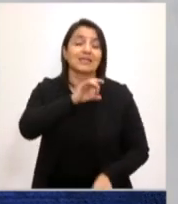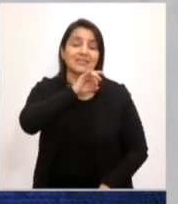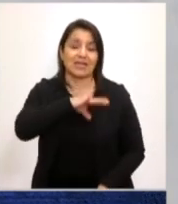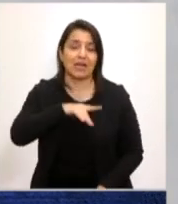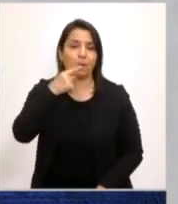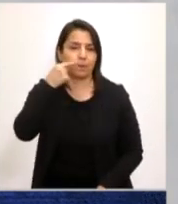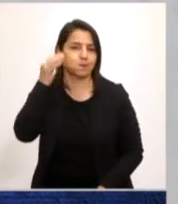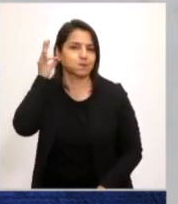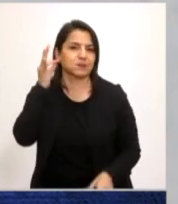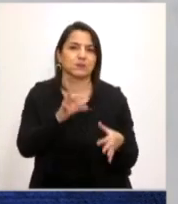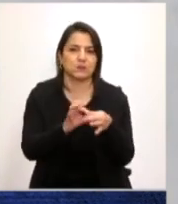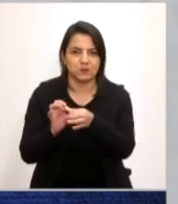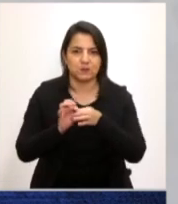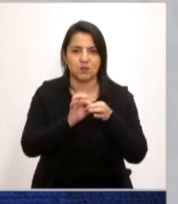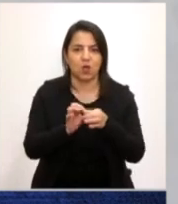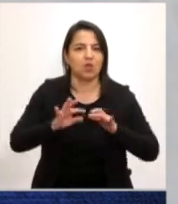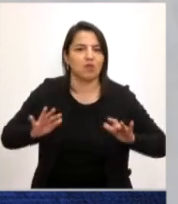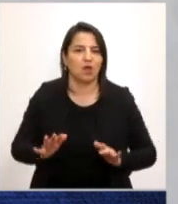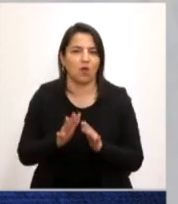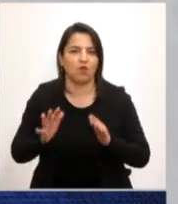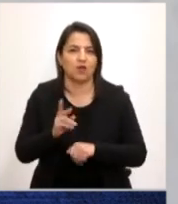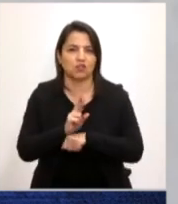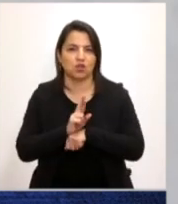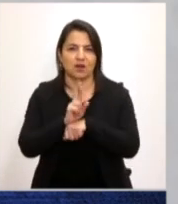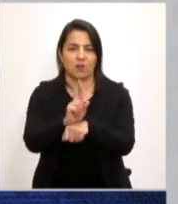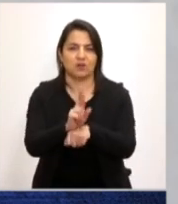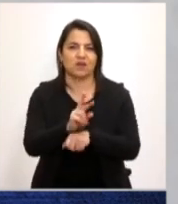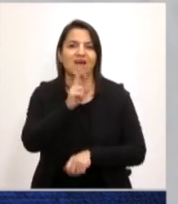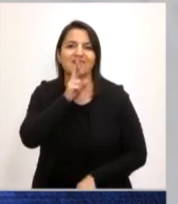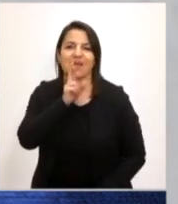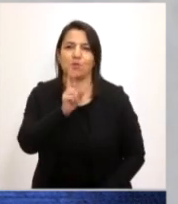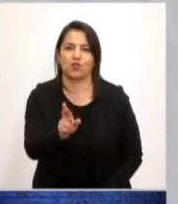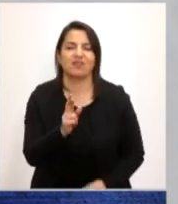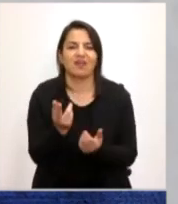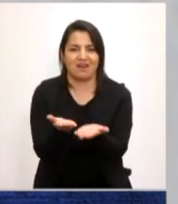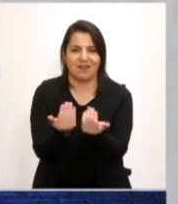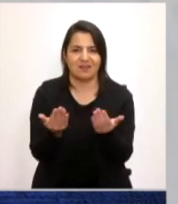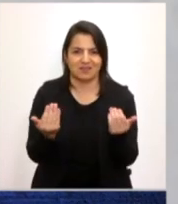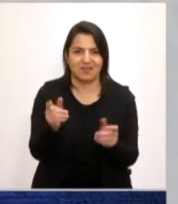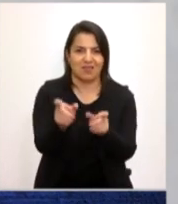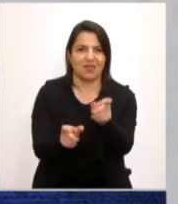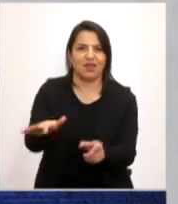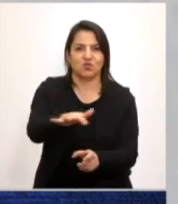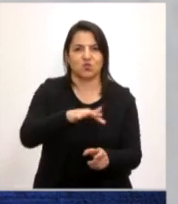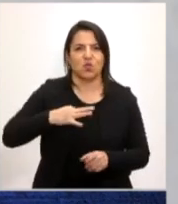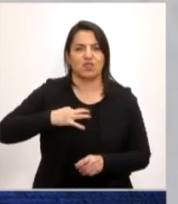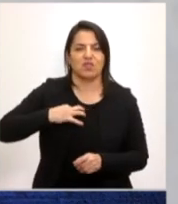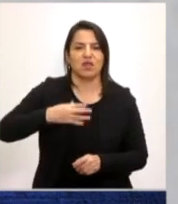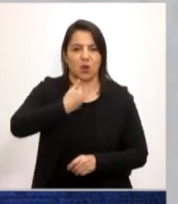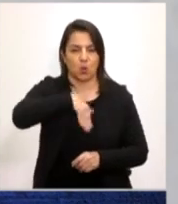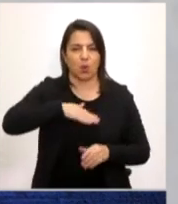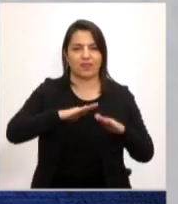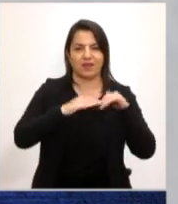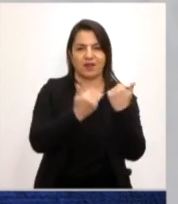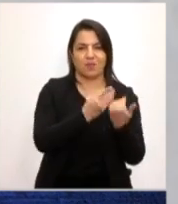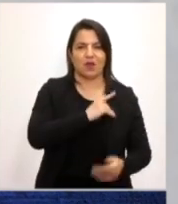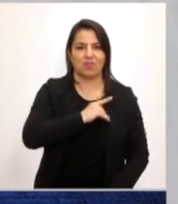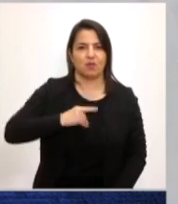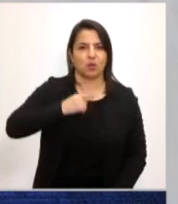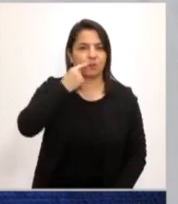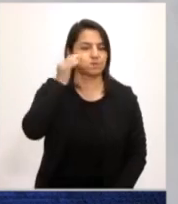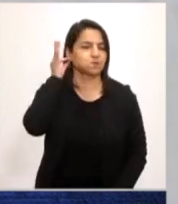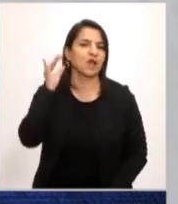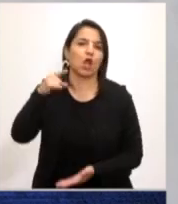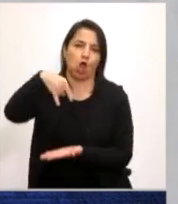chilenas. En su esfuerzo por representar y dar respuesta a las amplias necesidades de la ciudadanía, nuestra Cámara de Diputadas y Diputados, nuestro